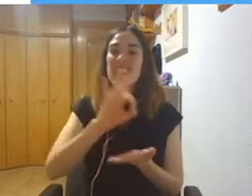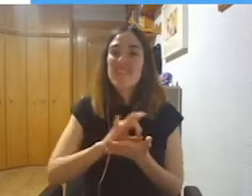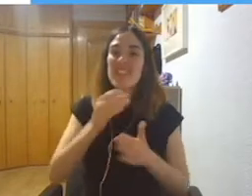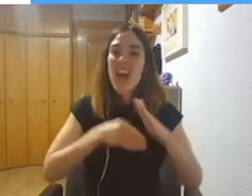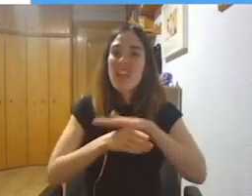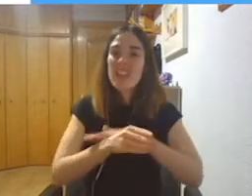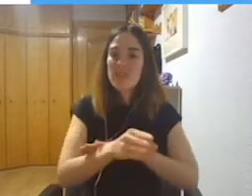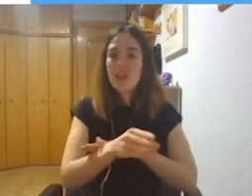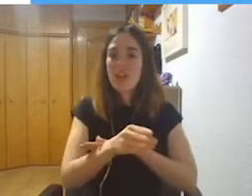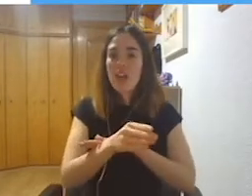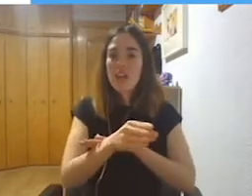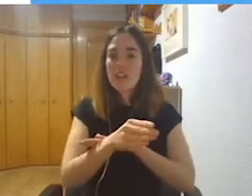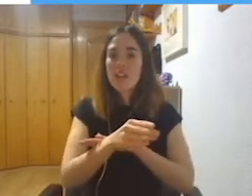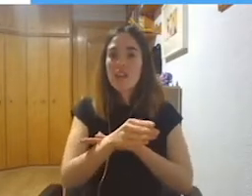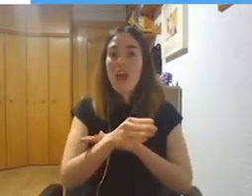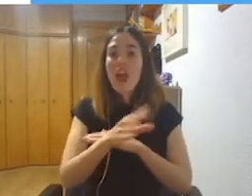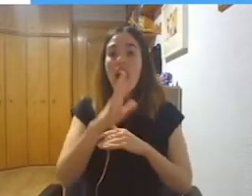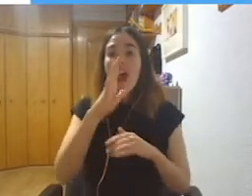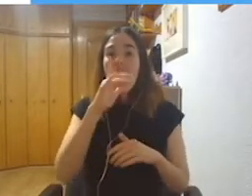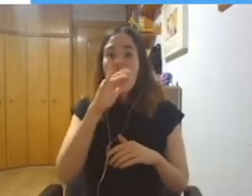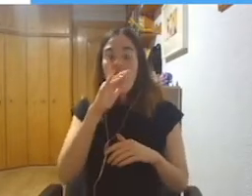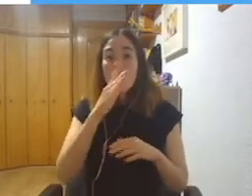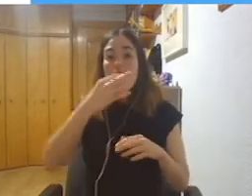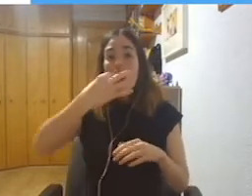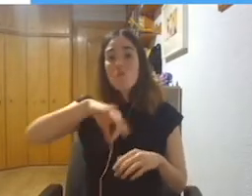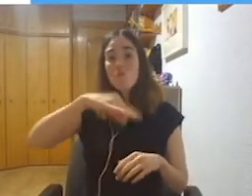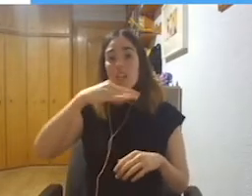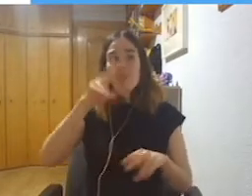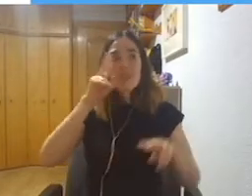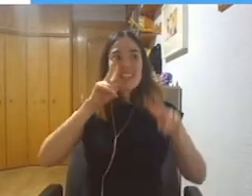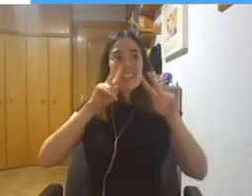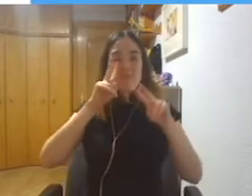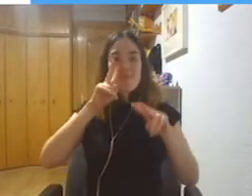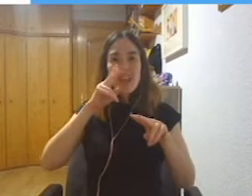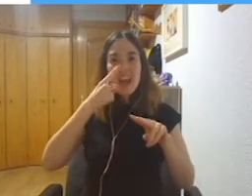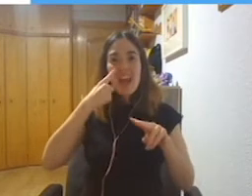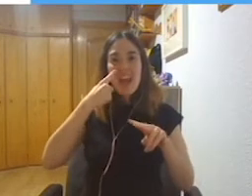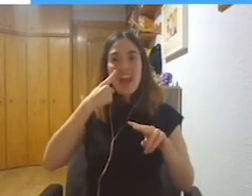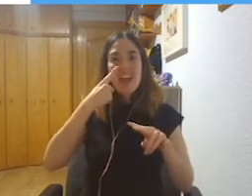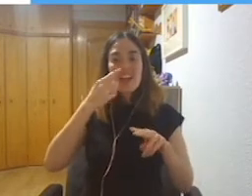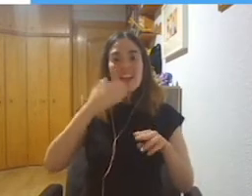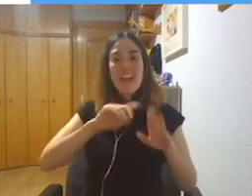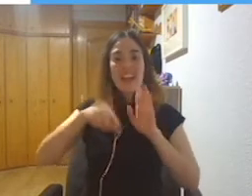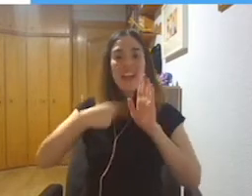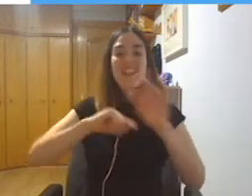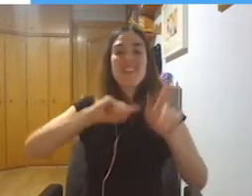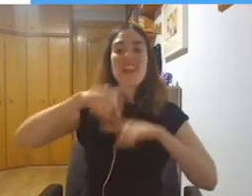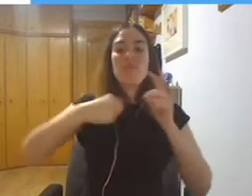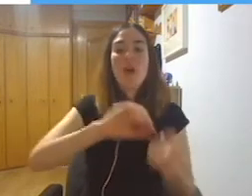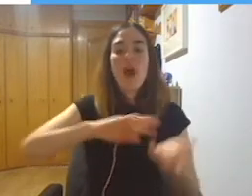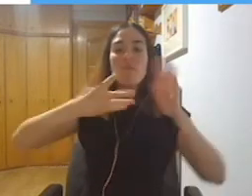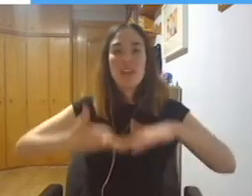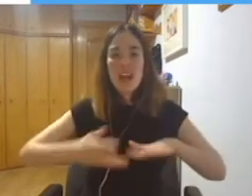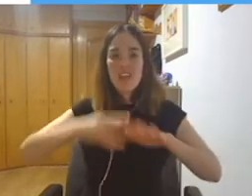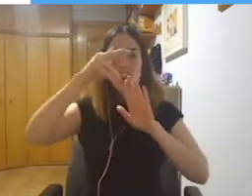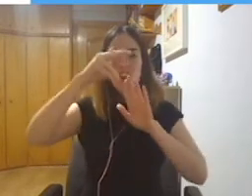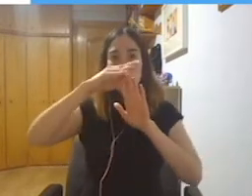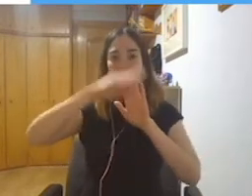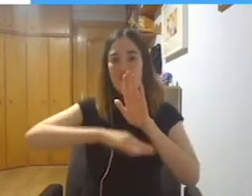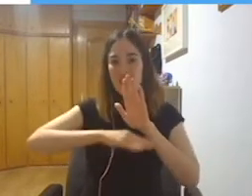de accesibilidad. Ahora solamente queda ver cómo quedará la ley después de la aplicación de estas